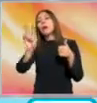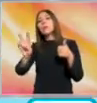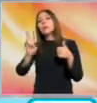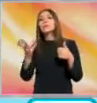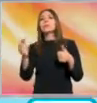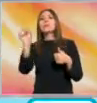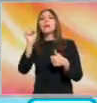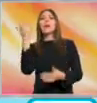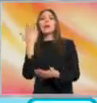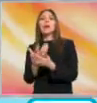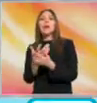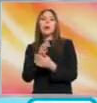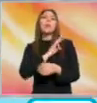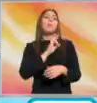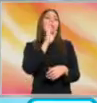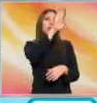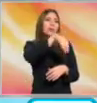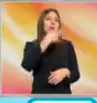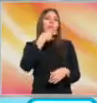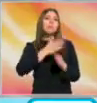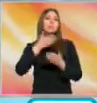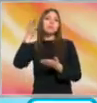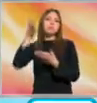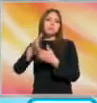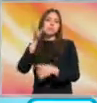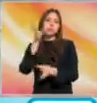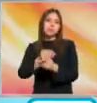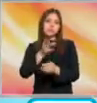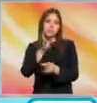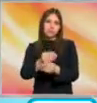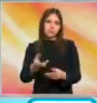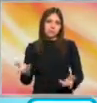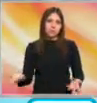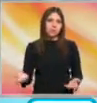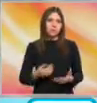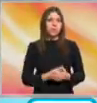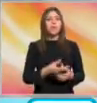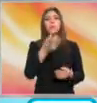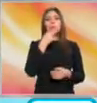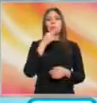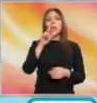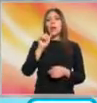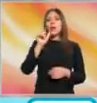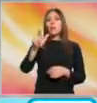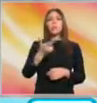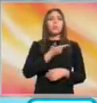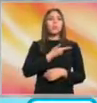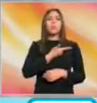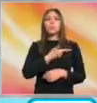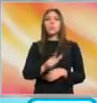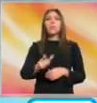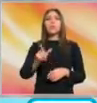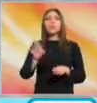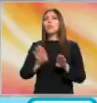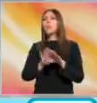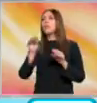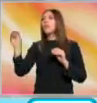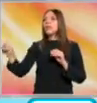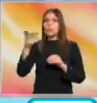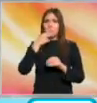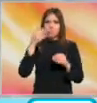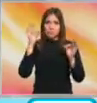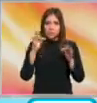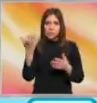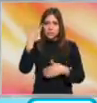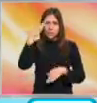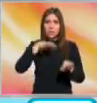tiempo, ¿no? No le gusta delegar. No tiene un Uy, equipo don que le ayude. Raúl. Sí, don Raúl anda cojeando en No esa sea parte. desconfiado,